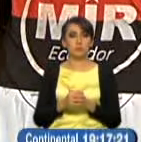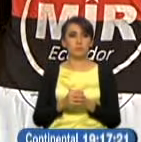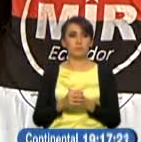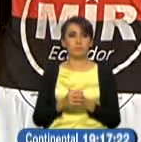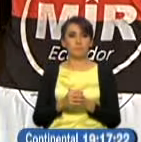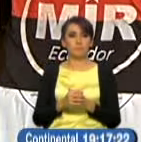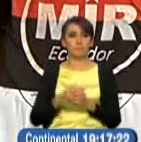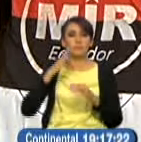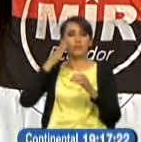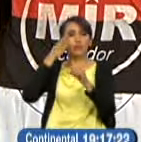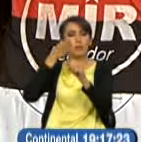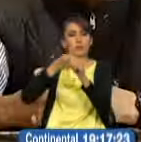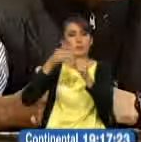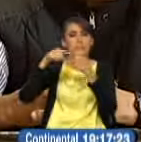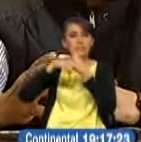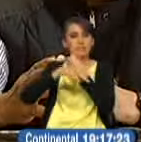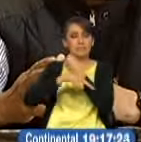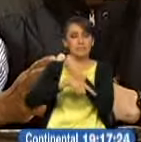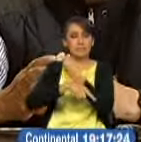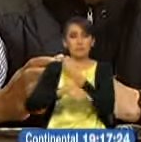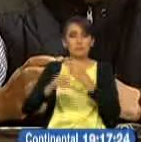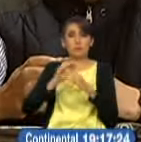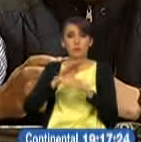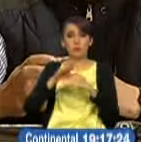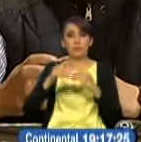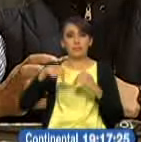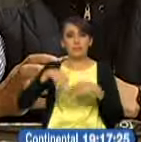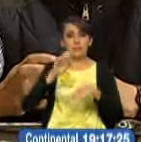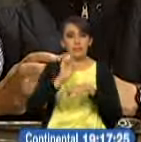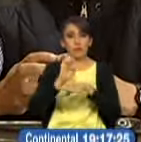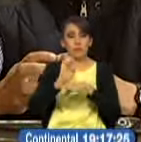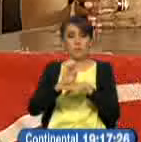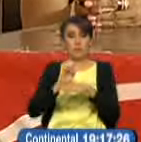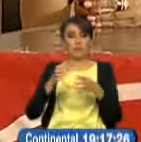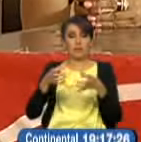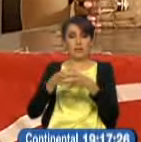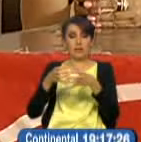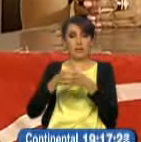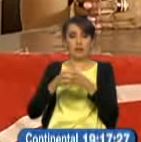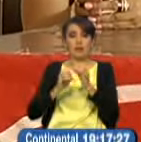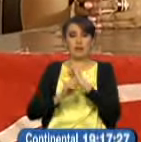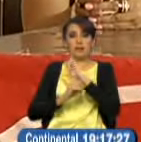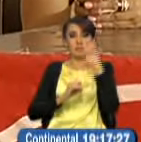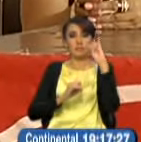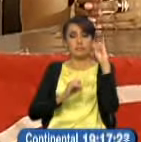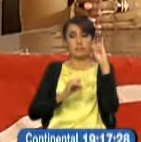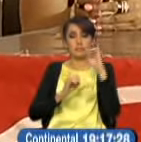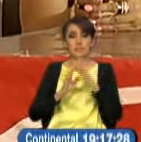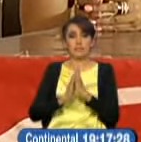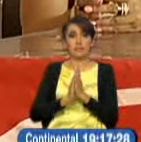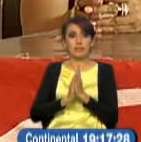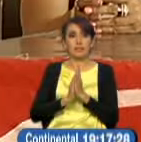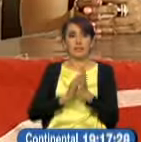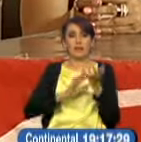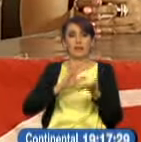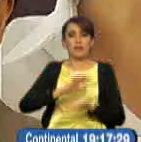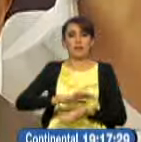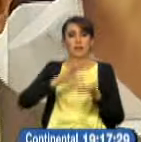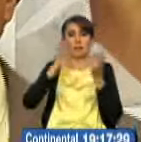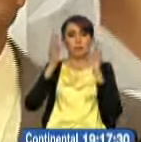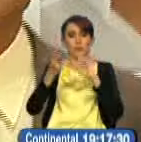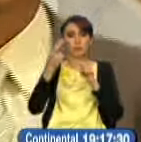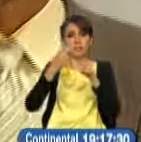Y con el objetivo de profundizar las conquistas alcanzadas en el país, el movimiento de izquierda revolucionaria MIR expresó su respaldo al binomio